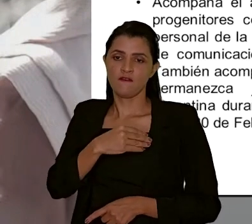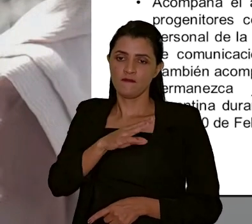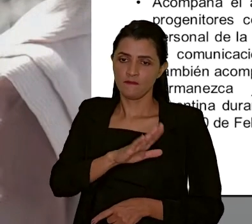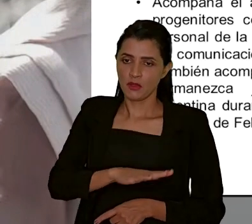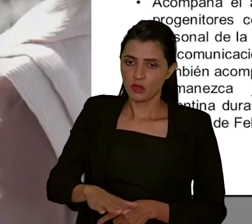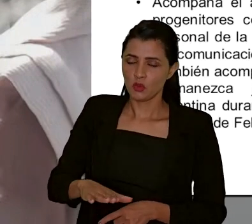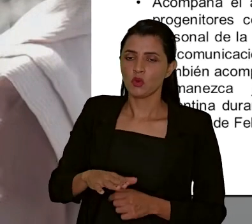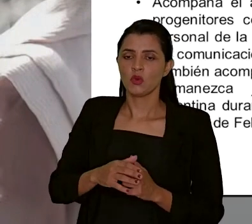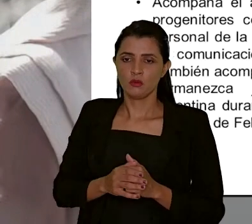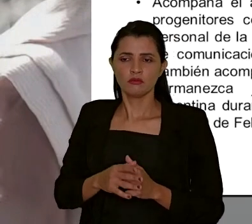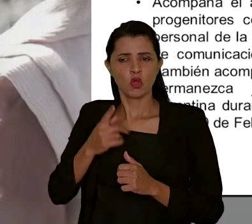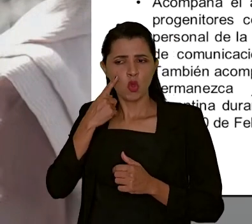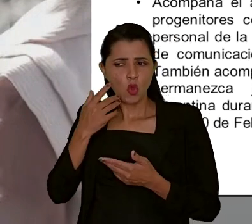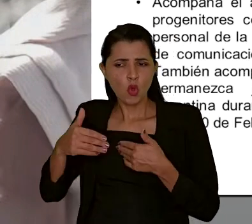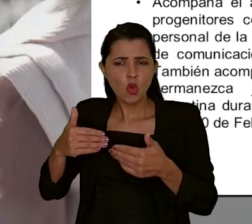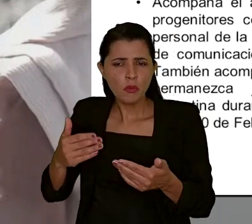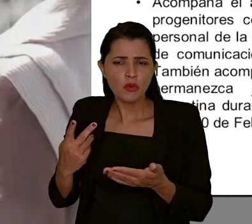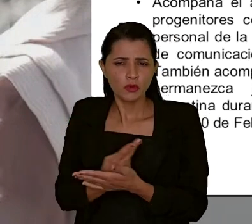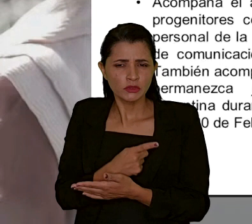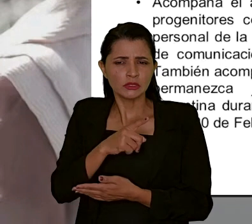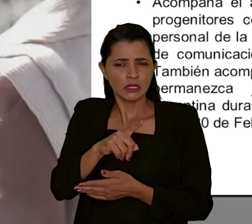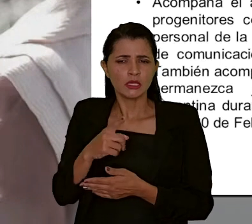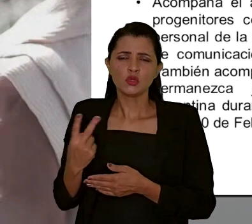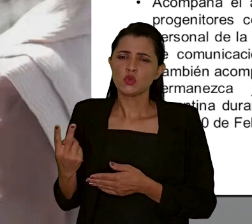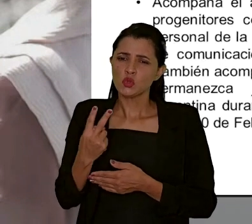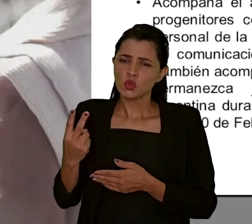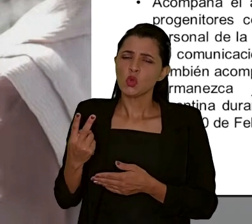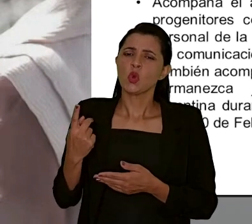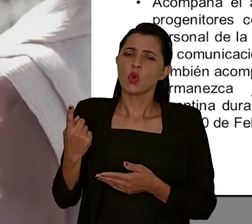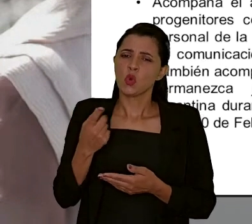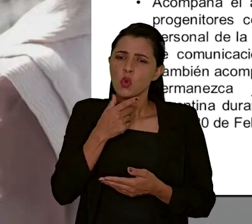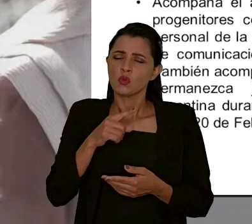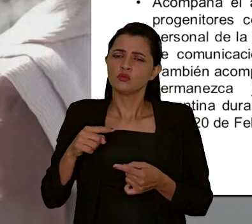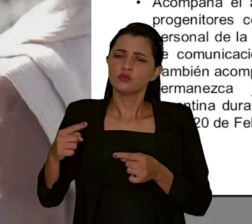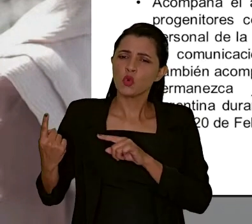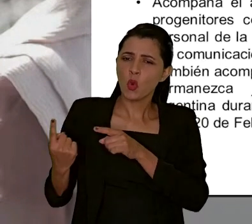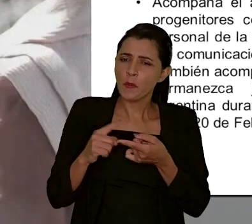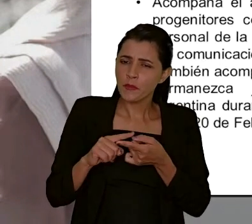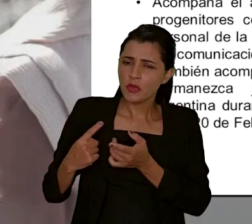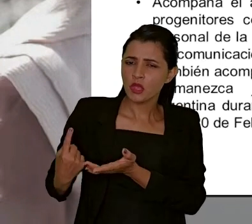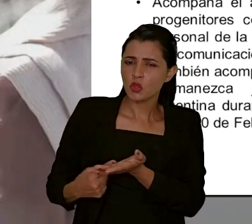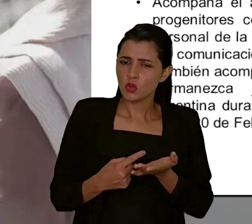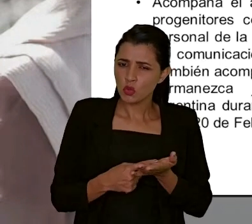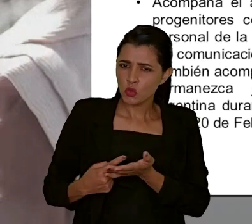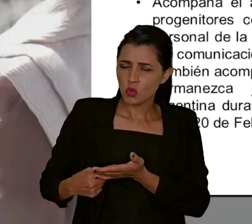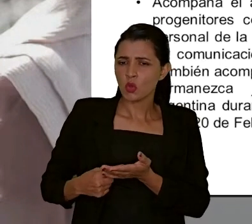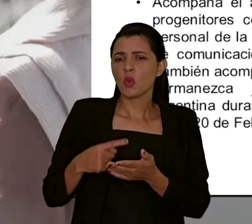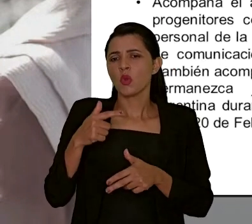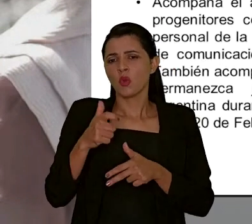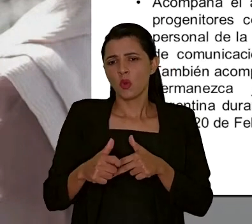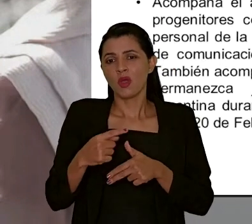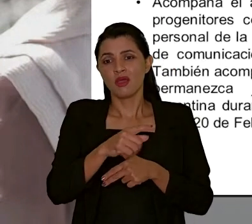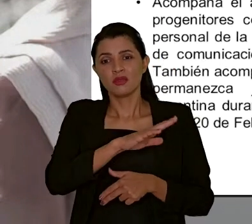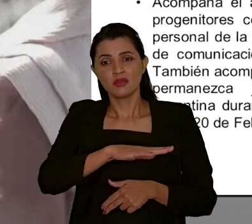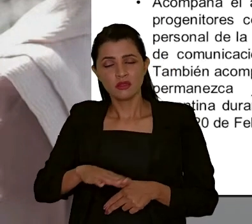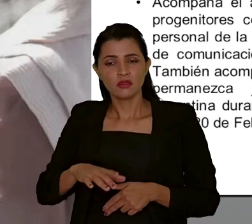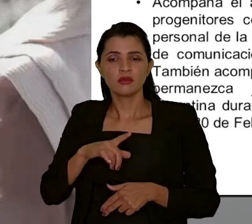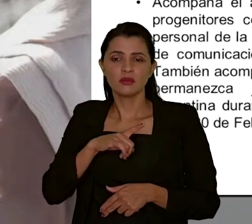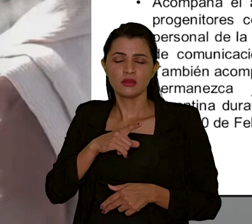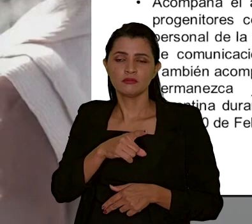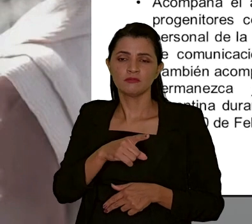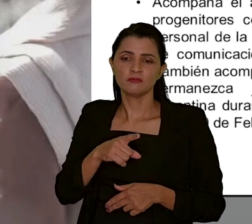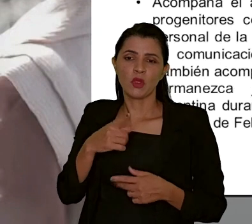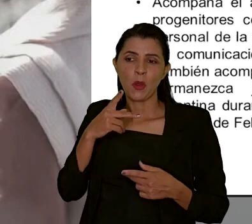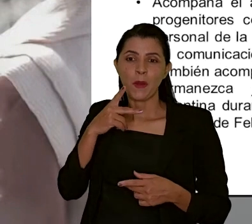el acuerdo del que surge que ambos progenitores convinieron el ejercicio del cuidado personal de la niña a favor